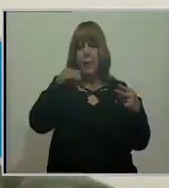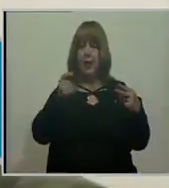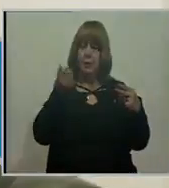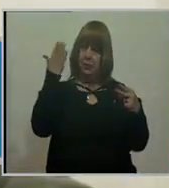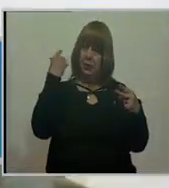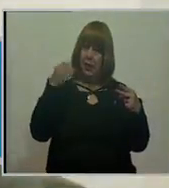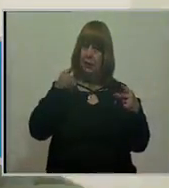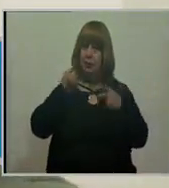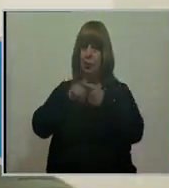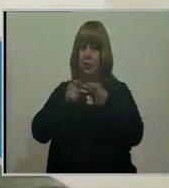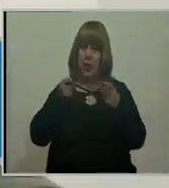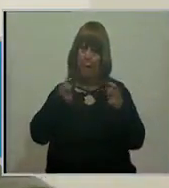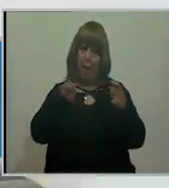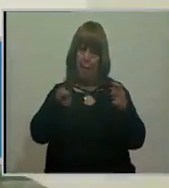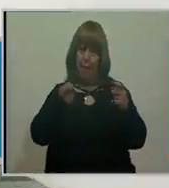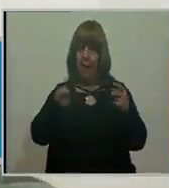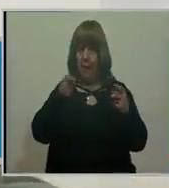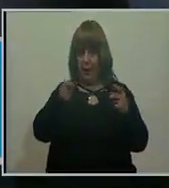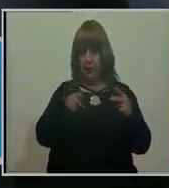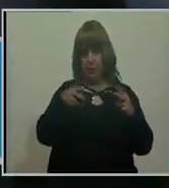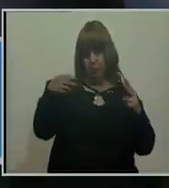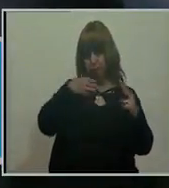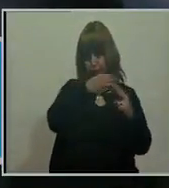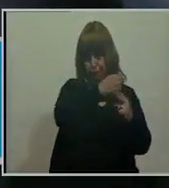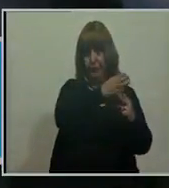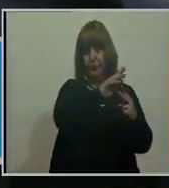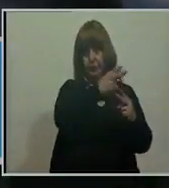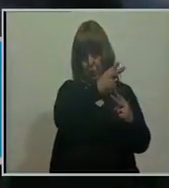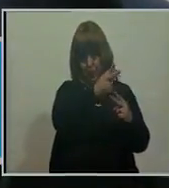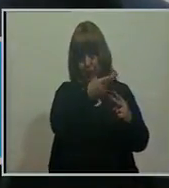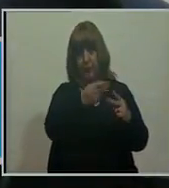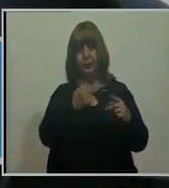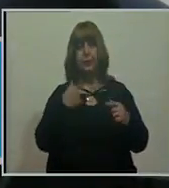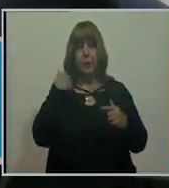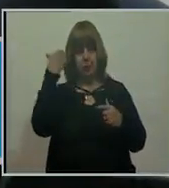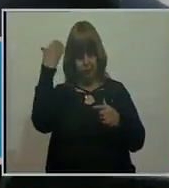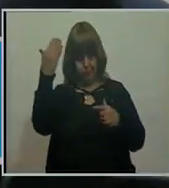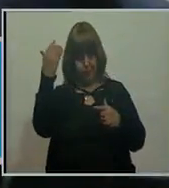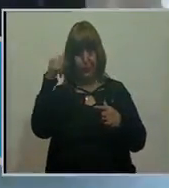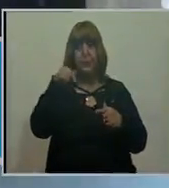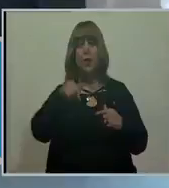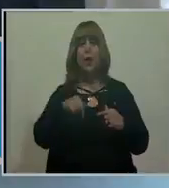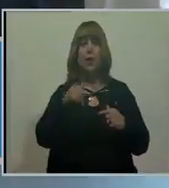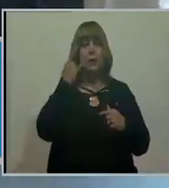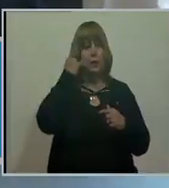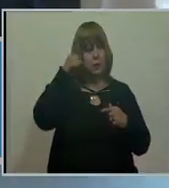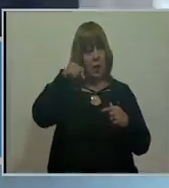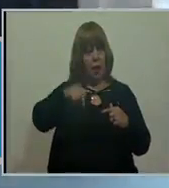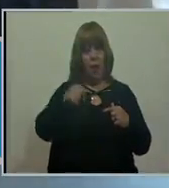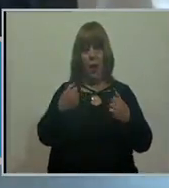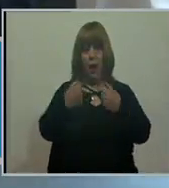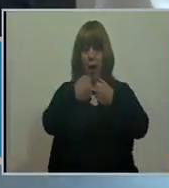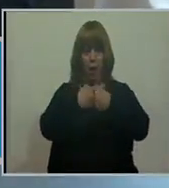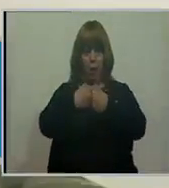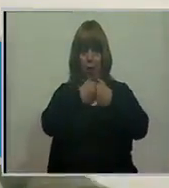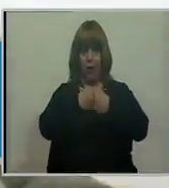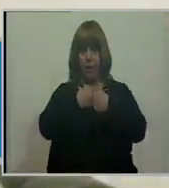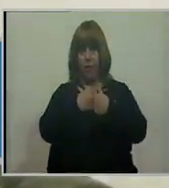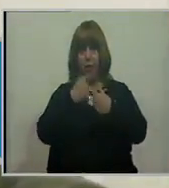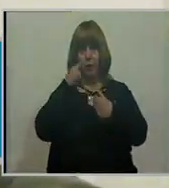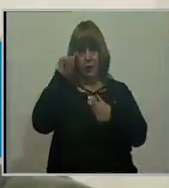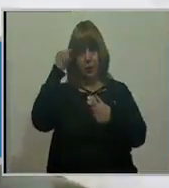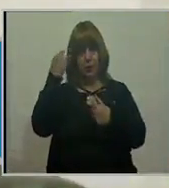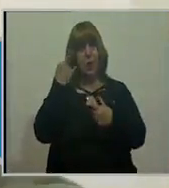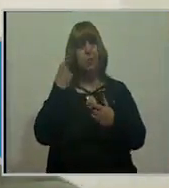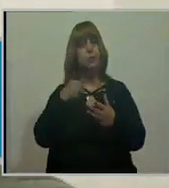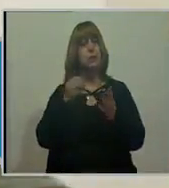cerrado. Macri ya tiene en su poder la información reservada que establece las bases de un acuerdo con el Fondo Monetario Internacional. Si bien aún no se